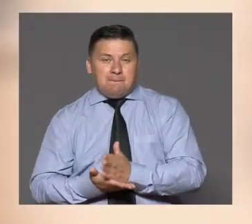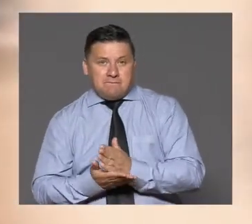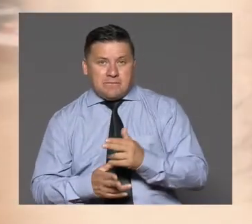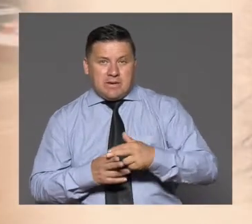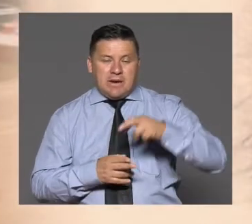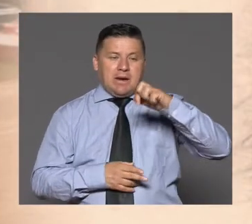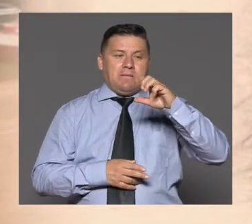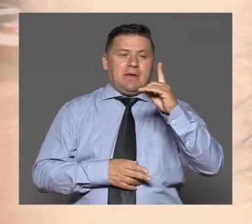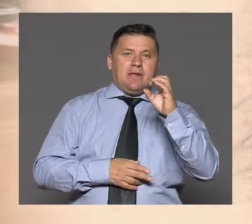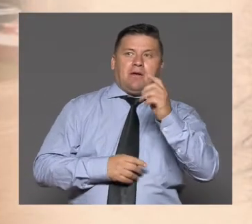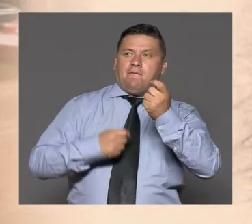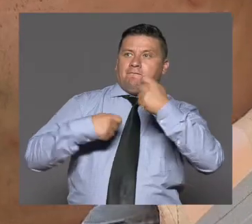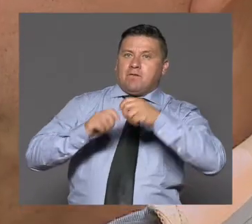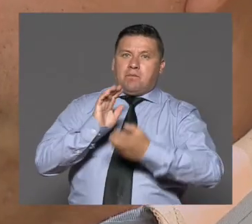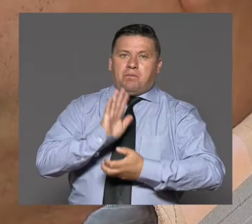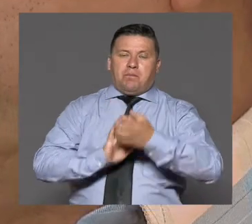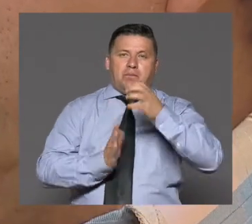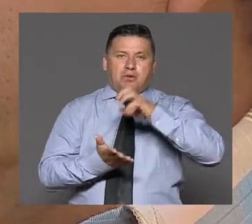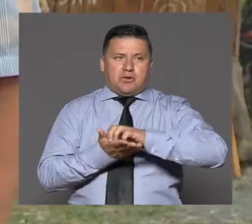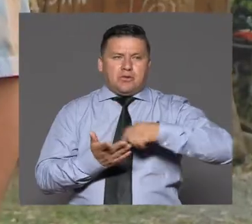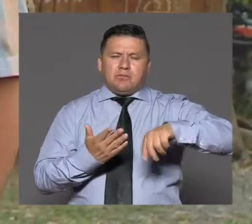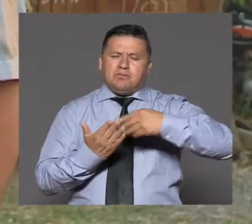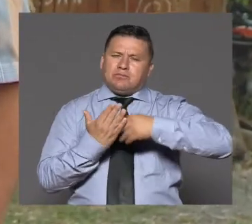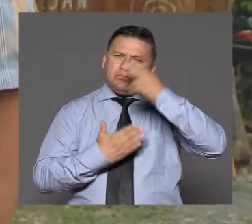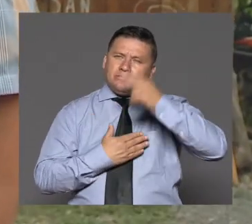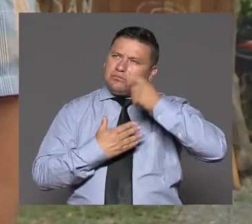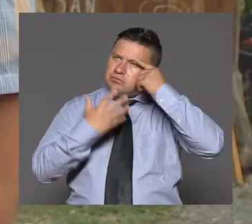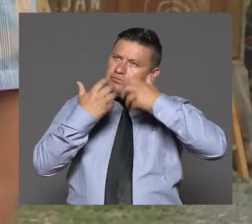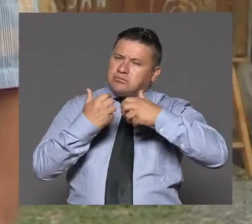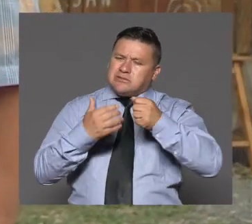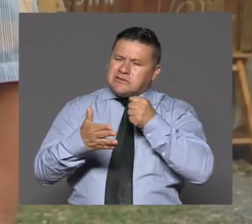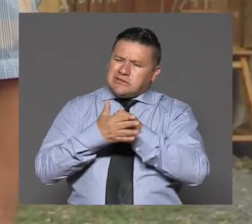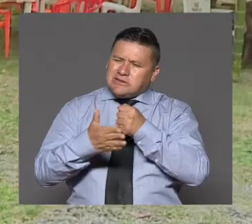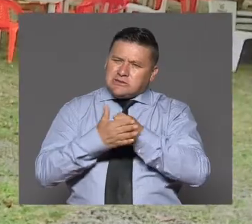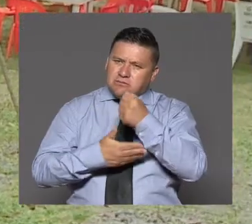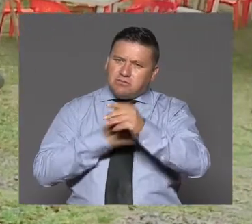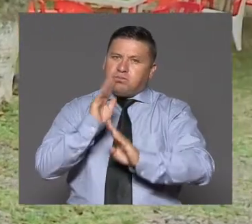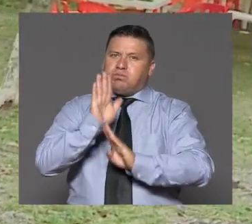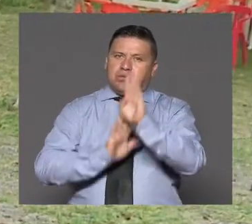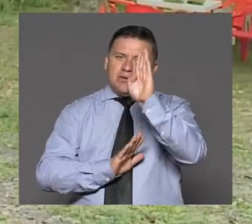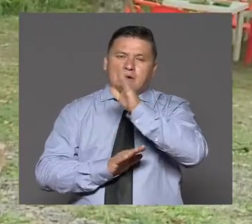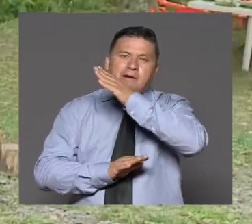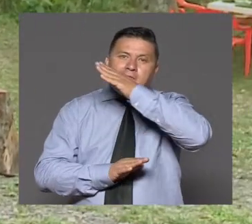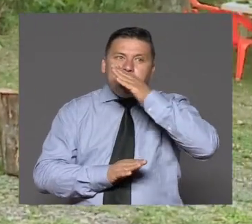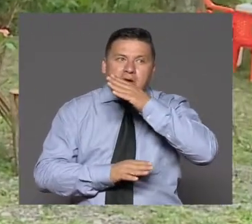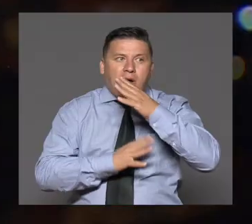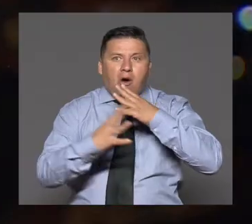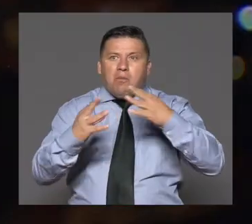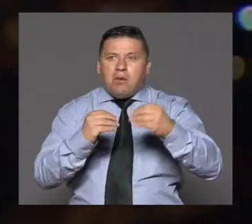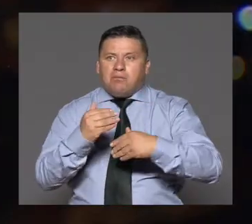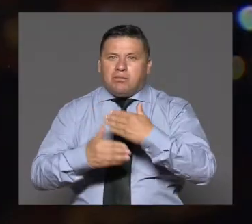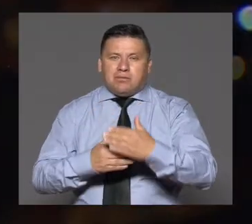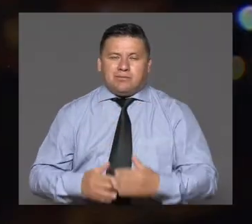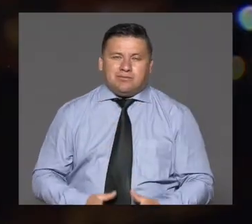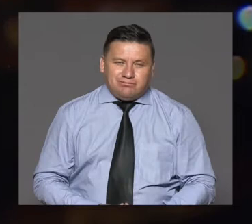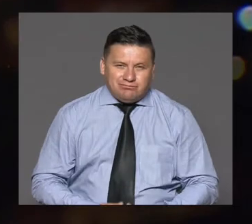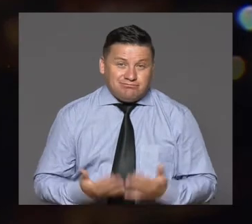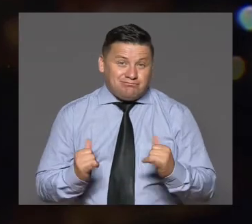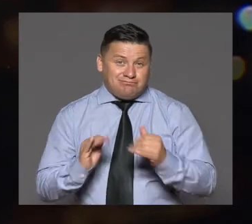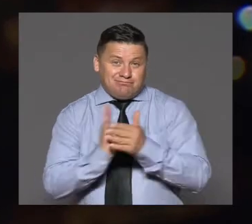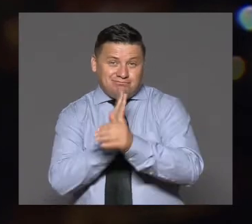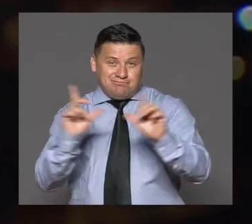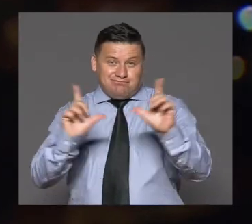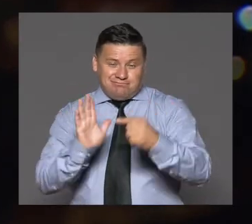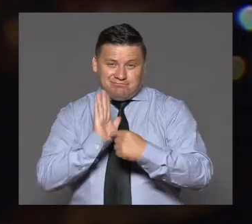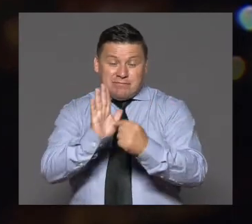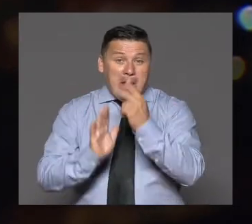de Don Pedro viene exportando sus productos, proyectando la industria e impulsando el crecimiento de las demás fincas de la región. Hasta aquí Talentos